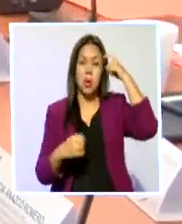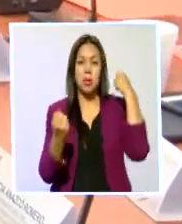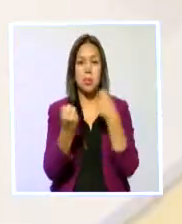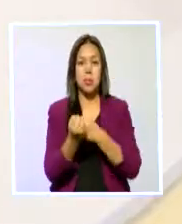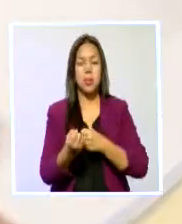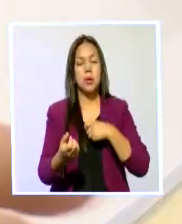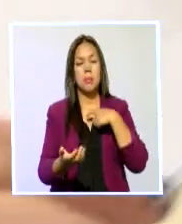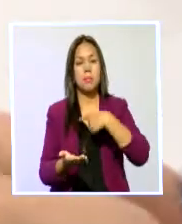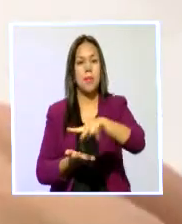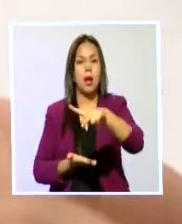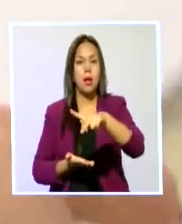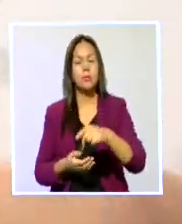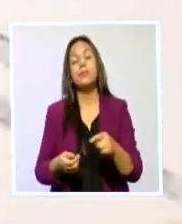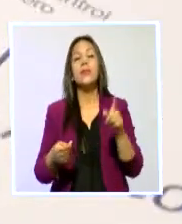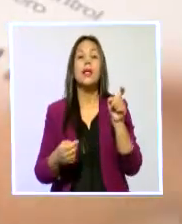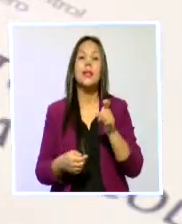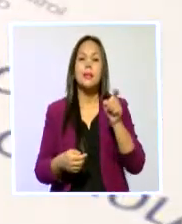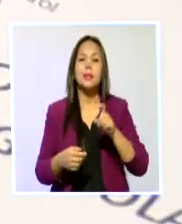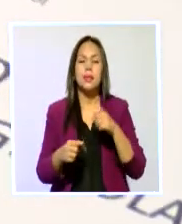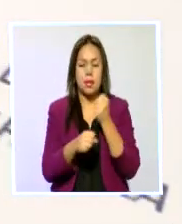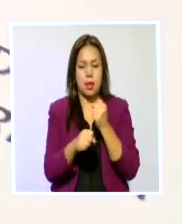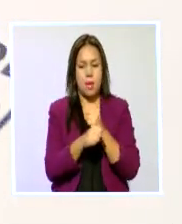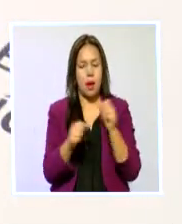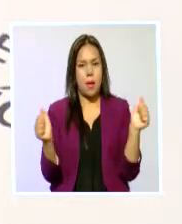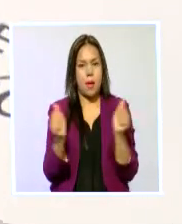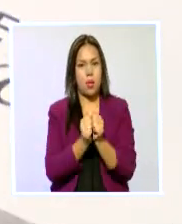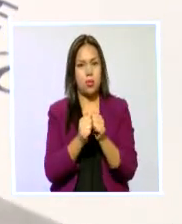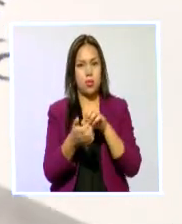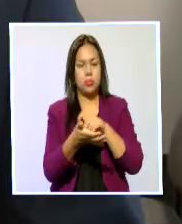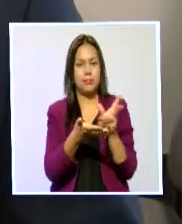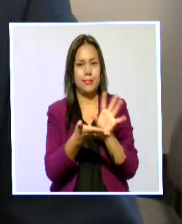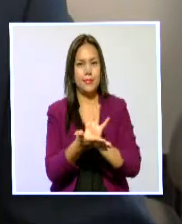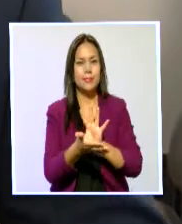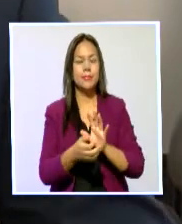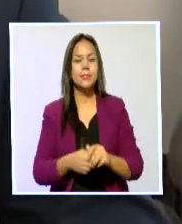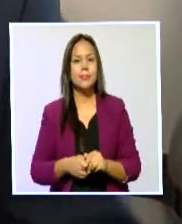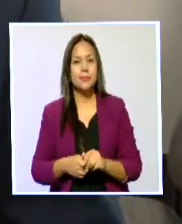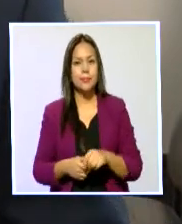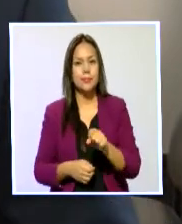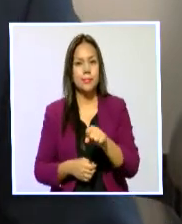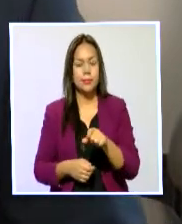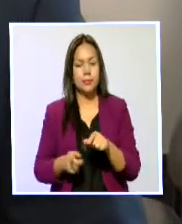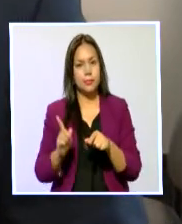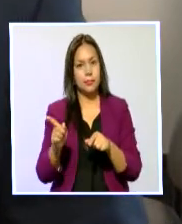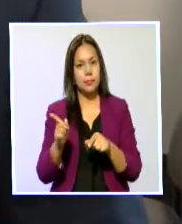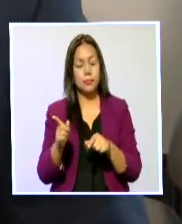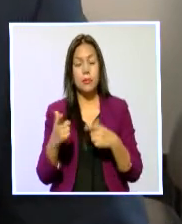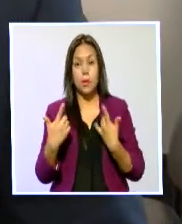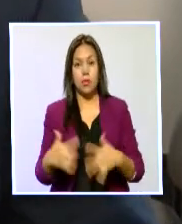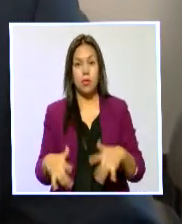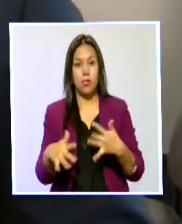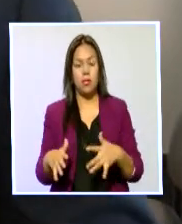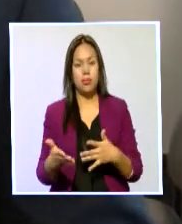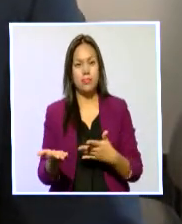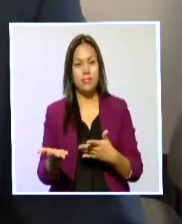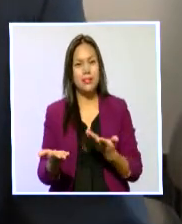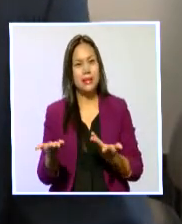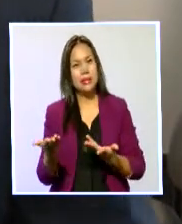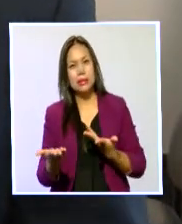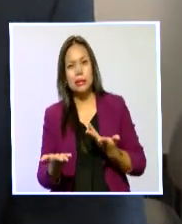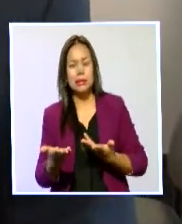proceso y la necesidad de trabajar en conjunto con la Asamblea Nacional. Alrededor del despacho de combustibles hay algunos,